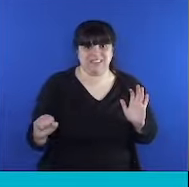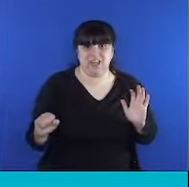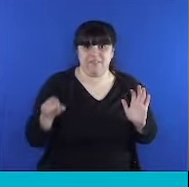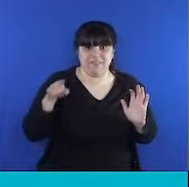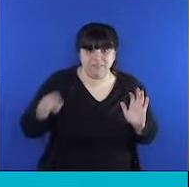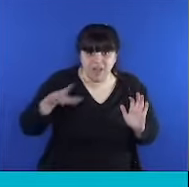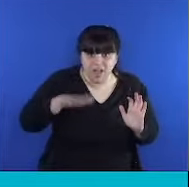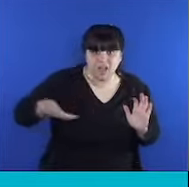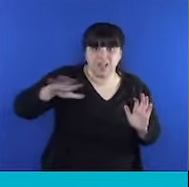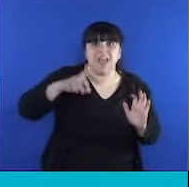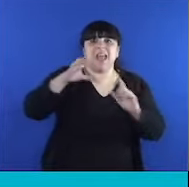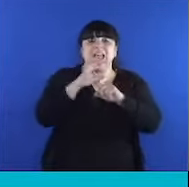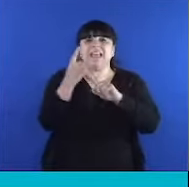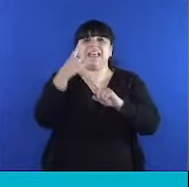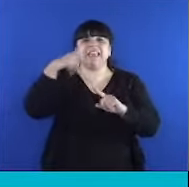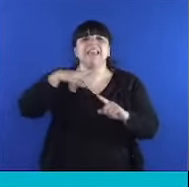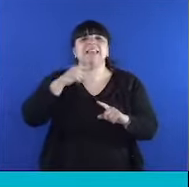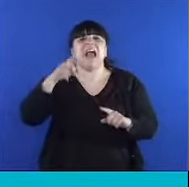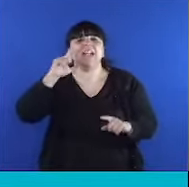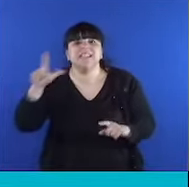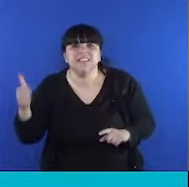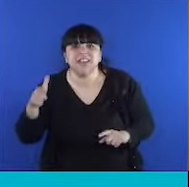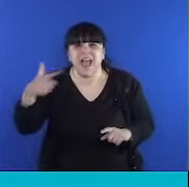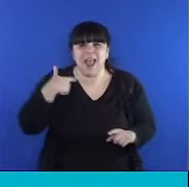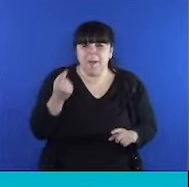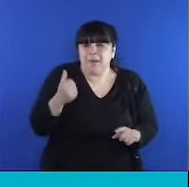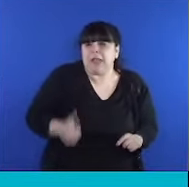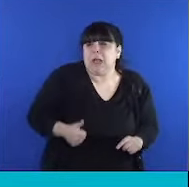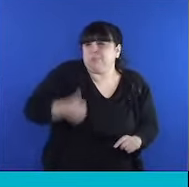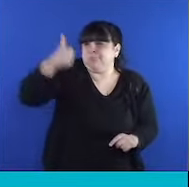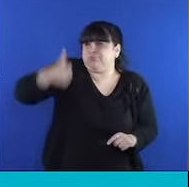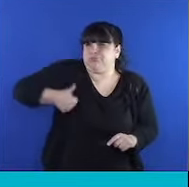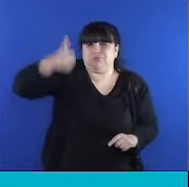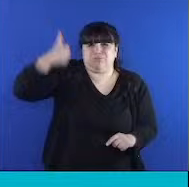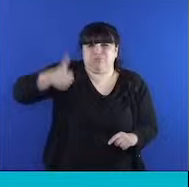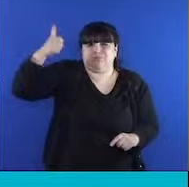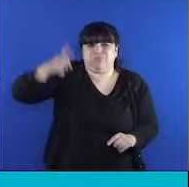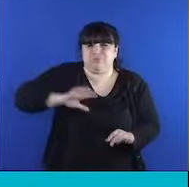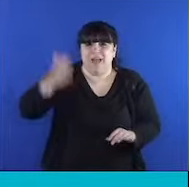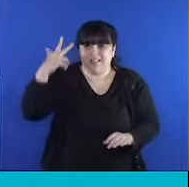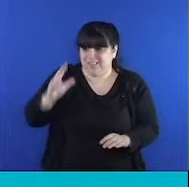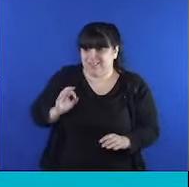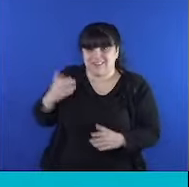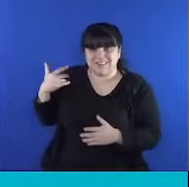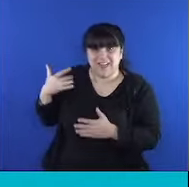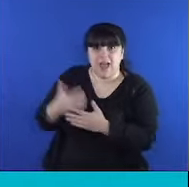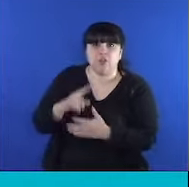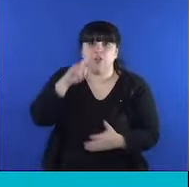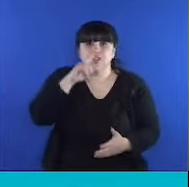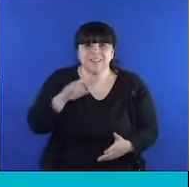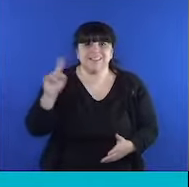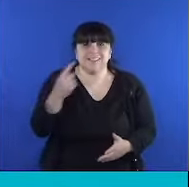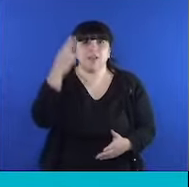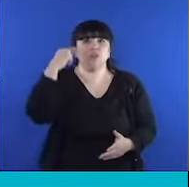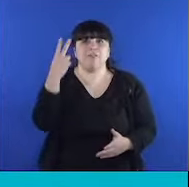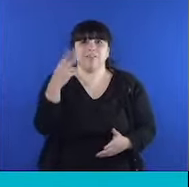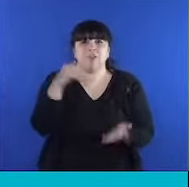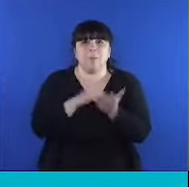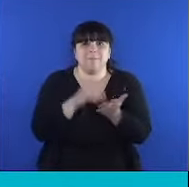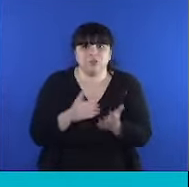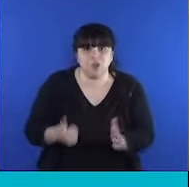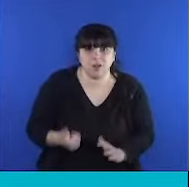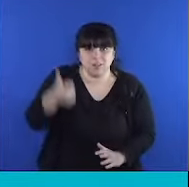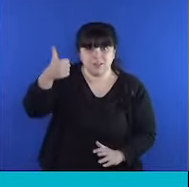Madanes Quintanilla, que viene de tener ganancias millonarias los últimos 3 años, 192 millones de dólares de ganancias los